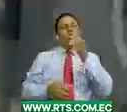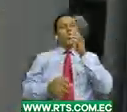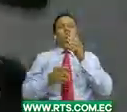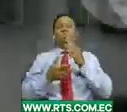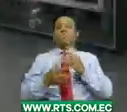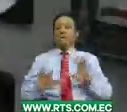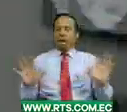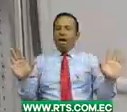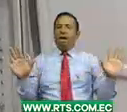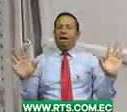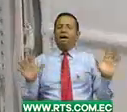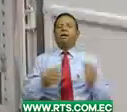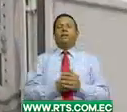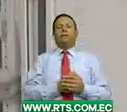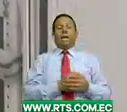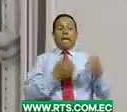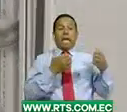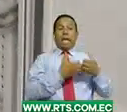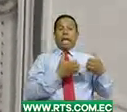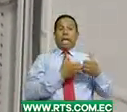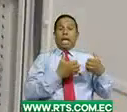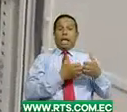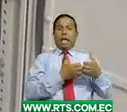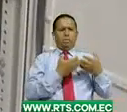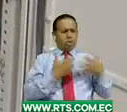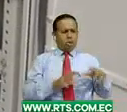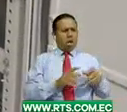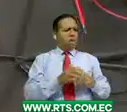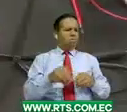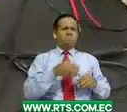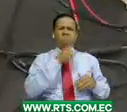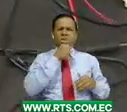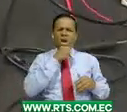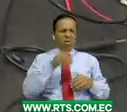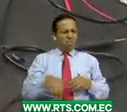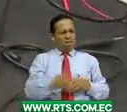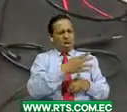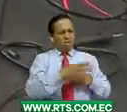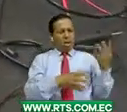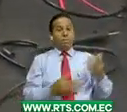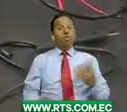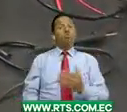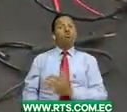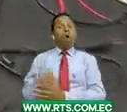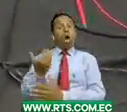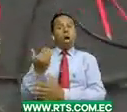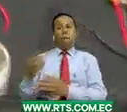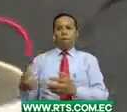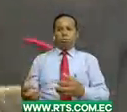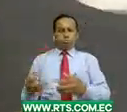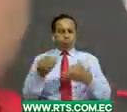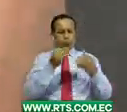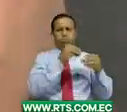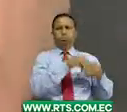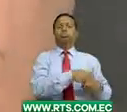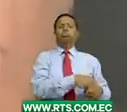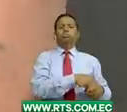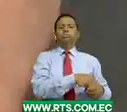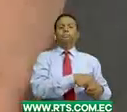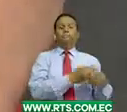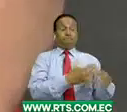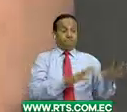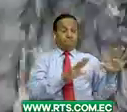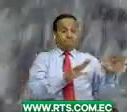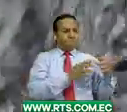Esperanza Refinería, varios equipos como UPS han sido reemplazados y otros recibieron mantenimiento emergente, con lo que se restableció